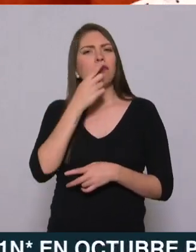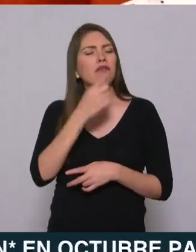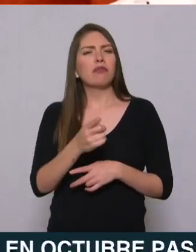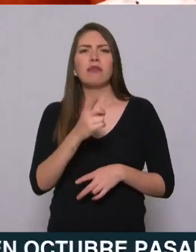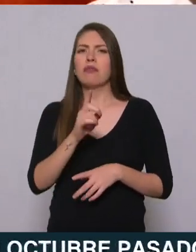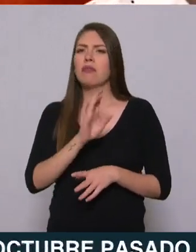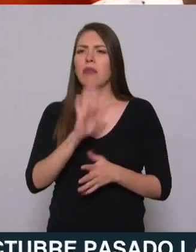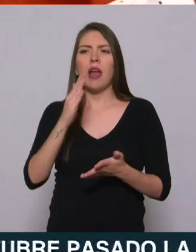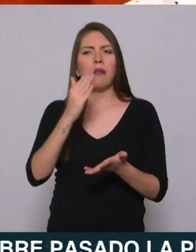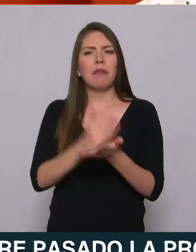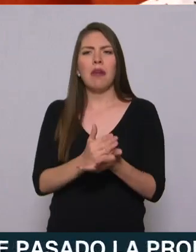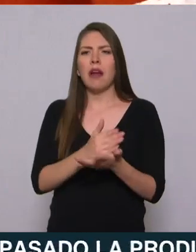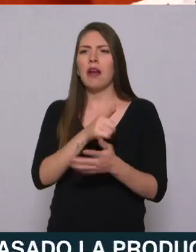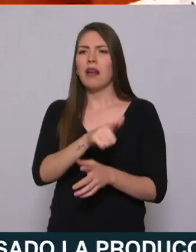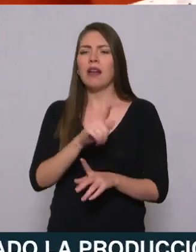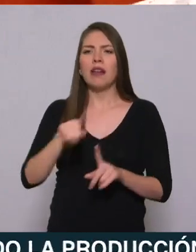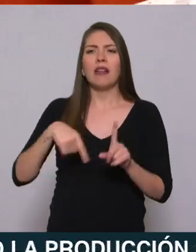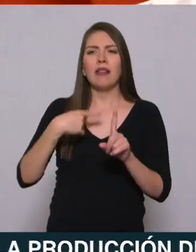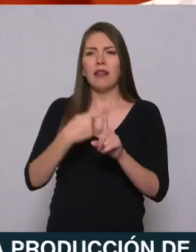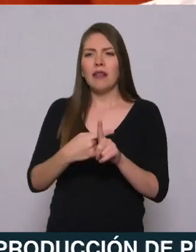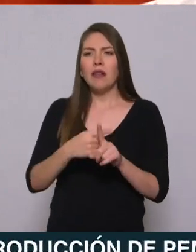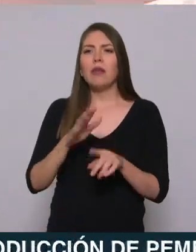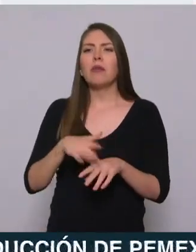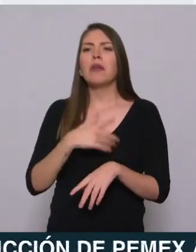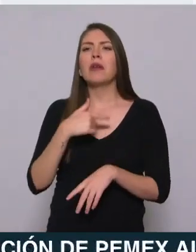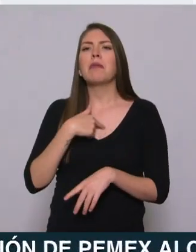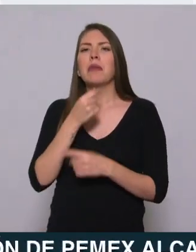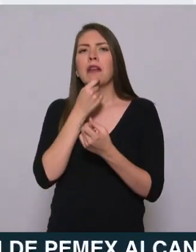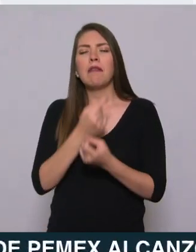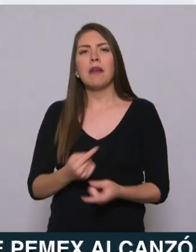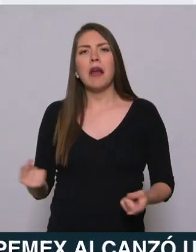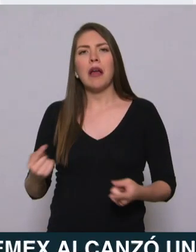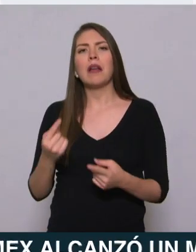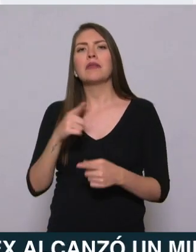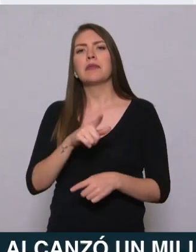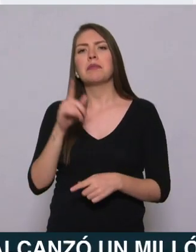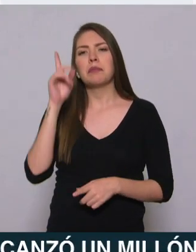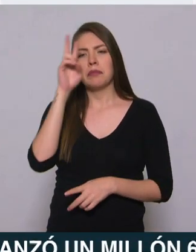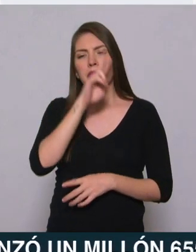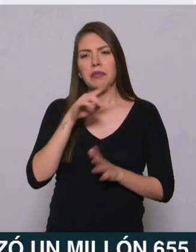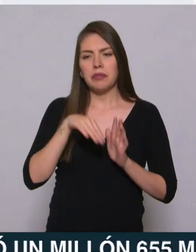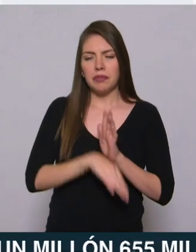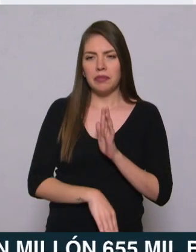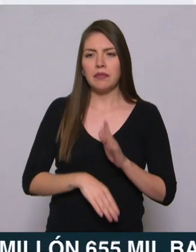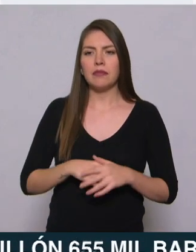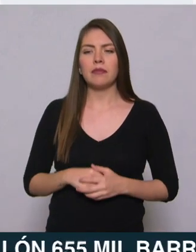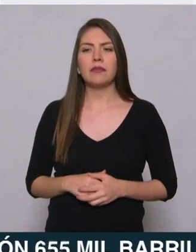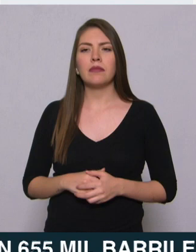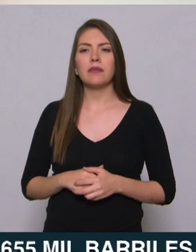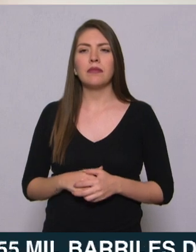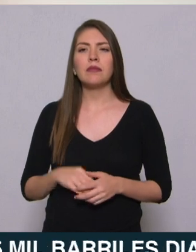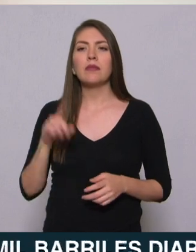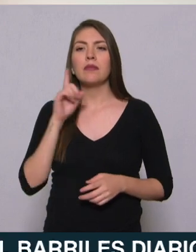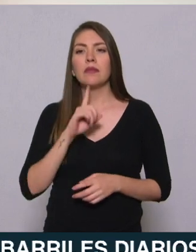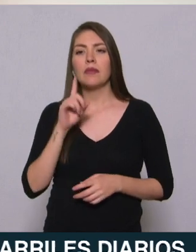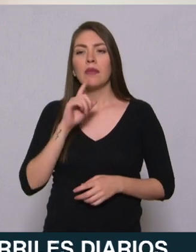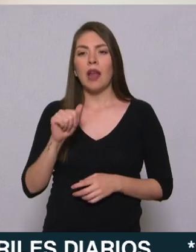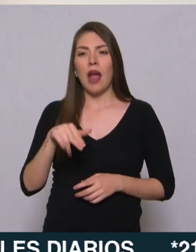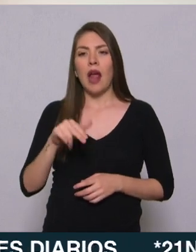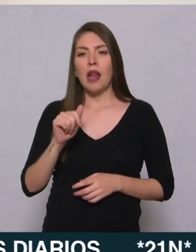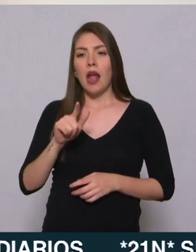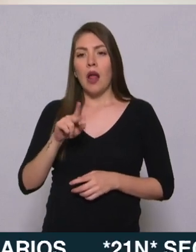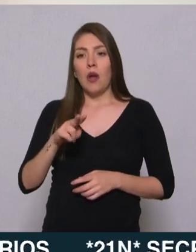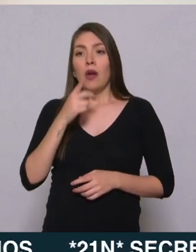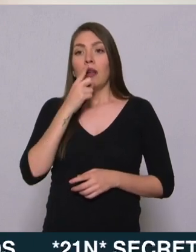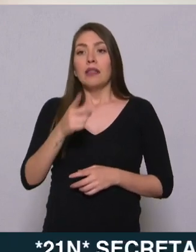abusos que truncaron mi infancia. El 2 de mayo de 2019, Analu publicó que a inicios de los